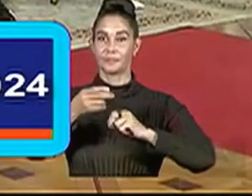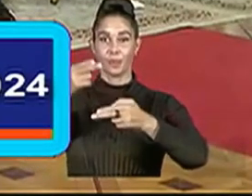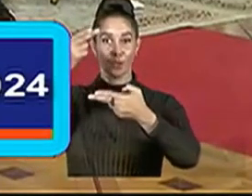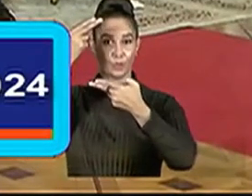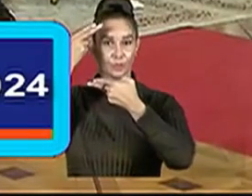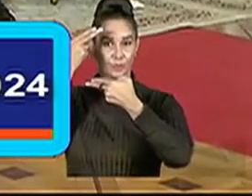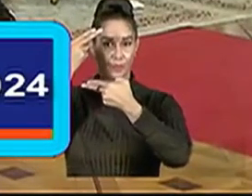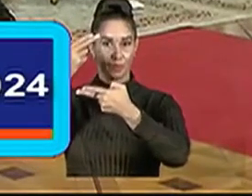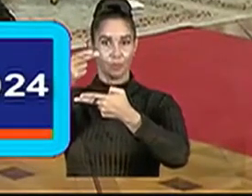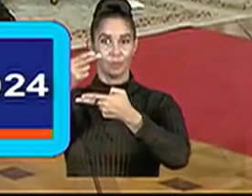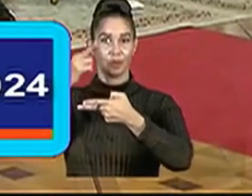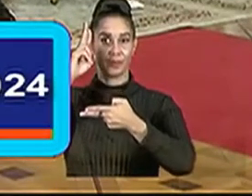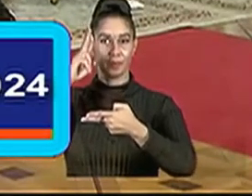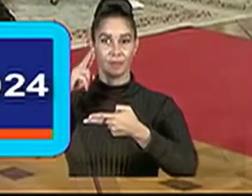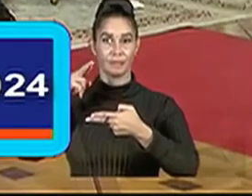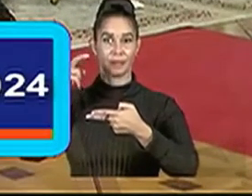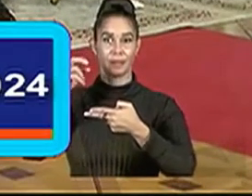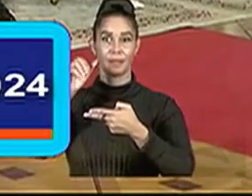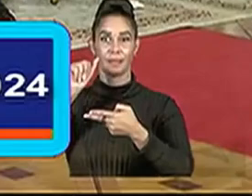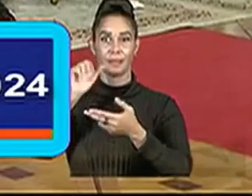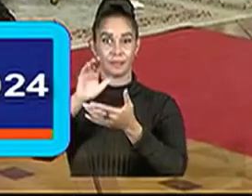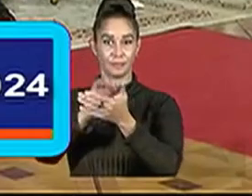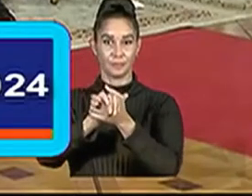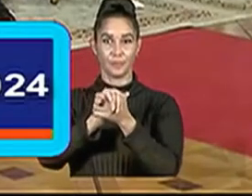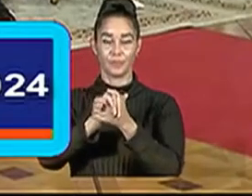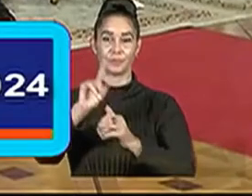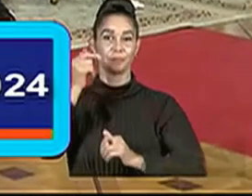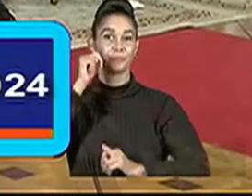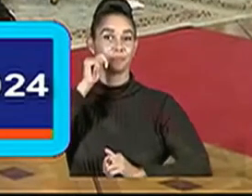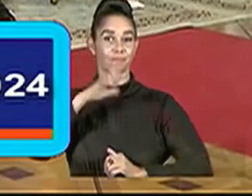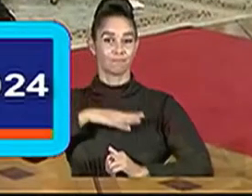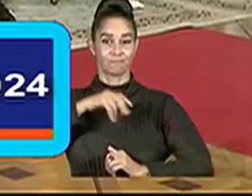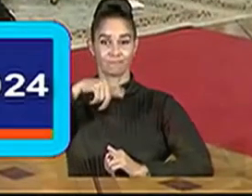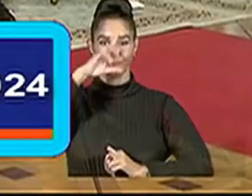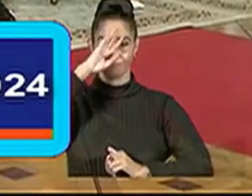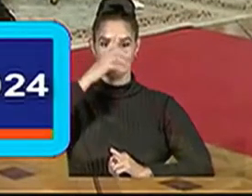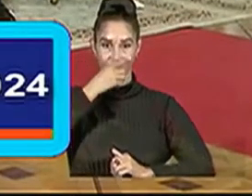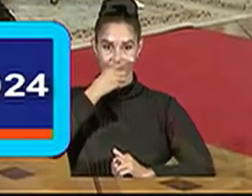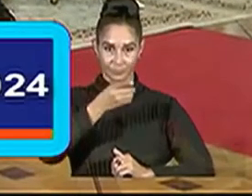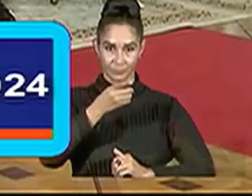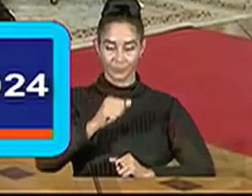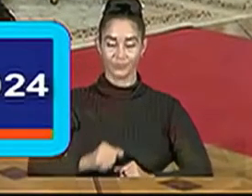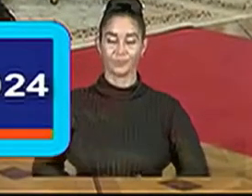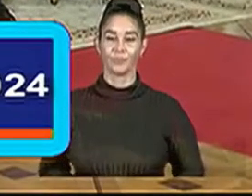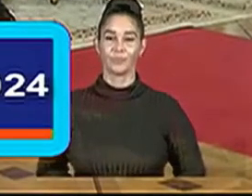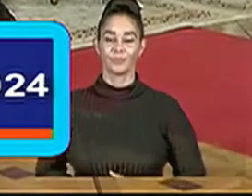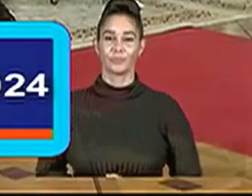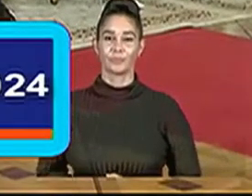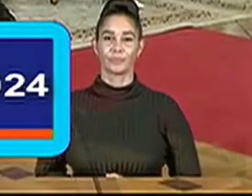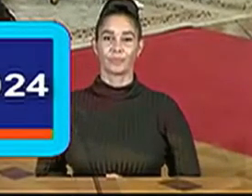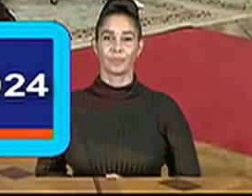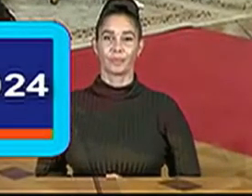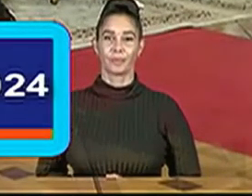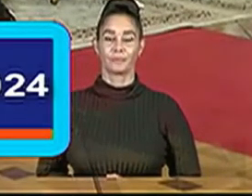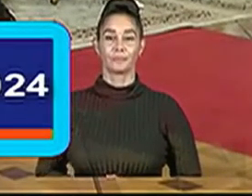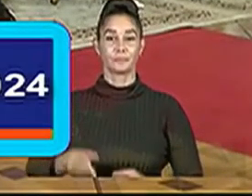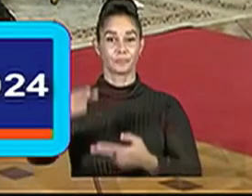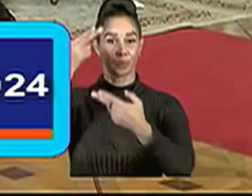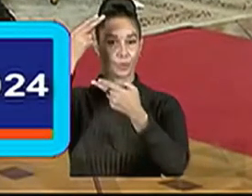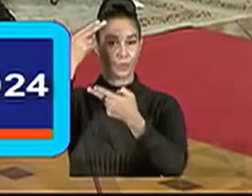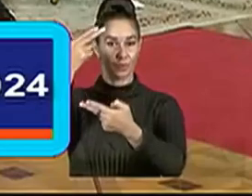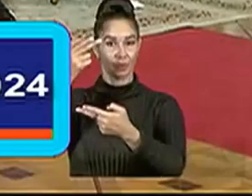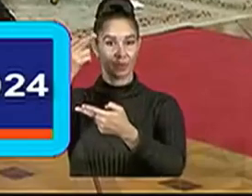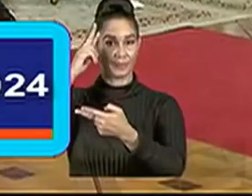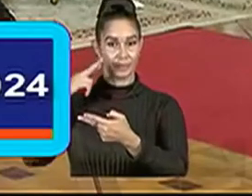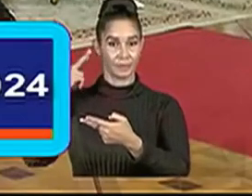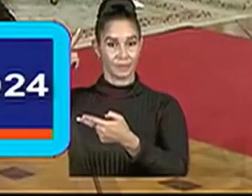excelencia Raquel Arbaje, primera dama de la República Dominicana, su excelencia